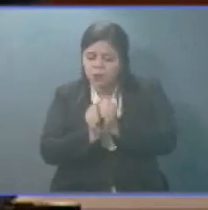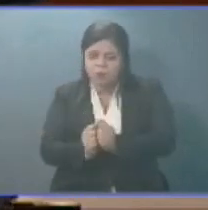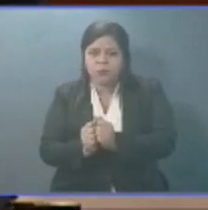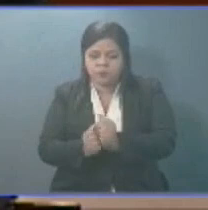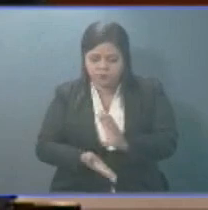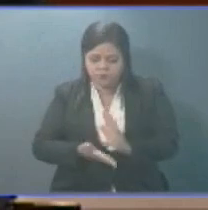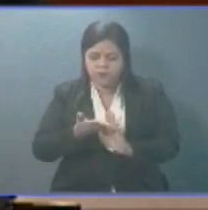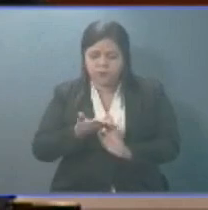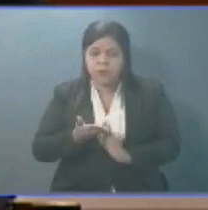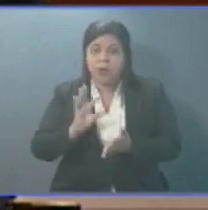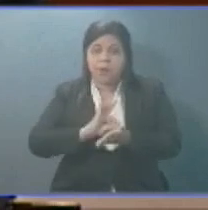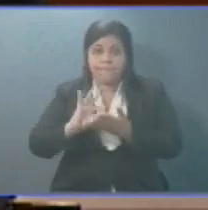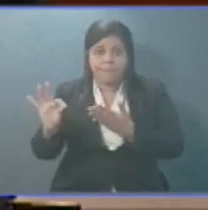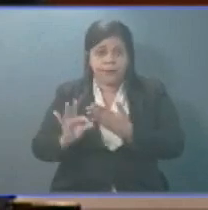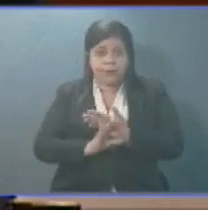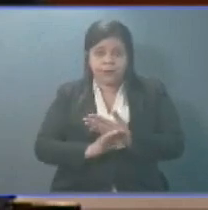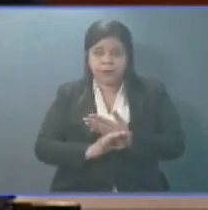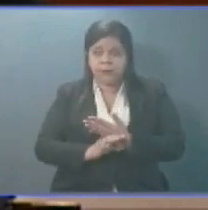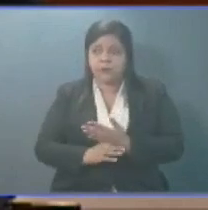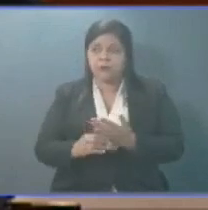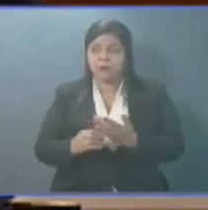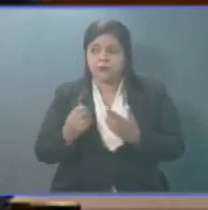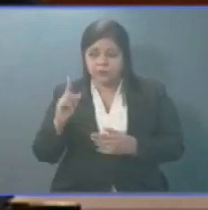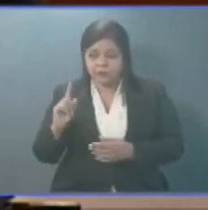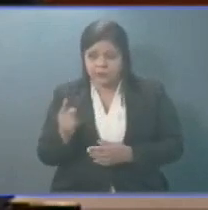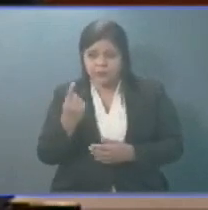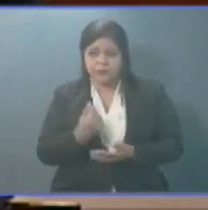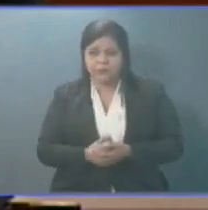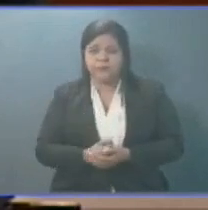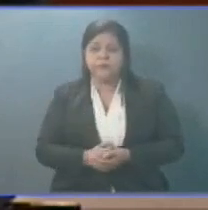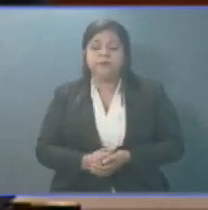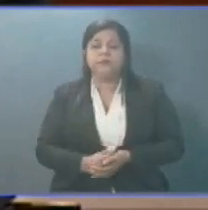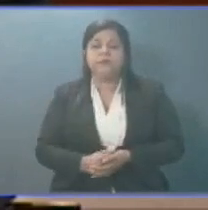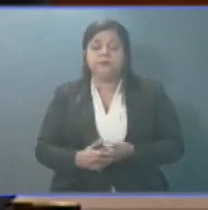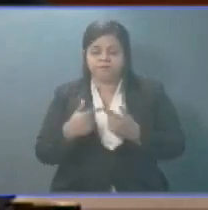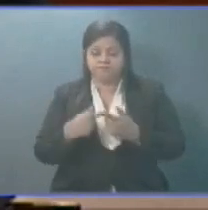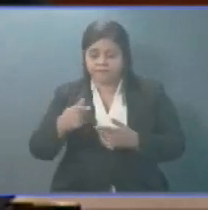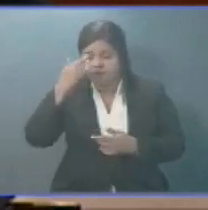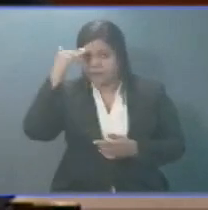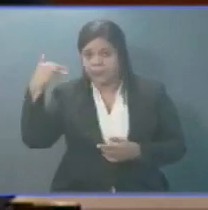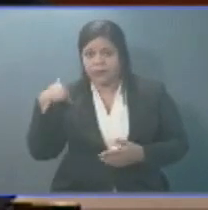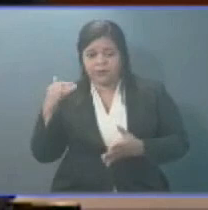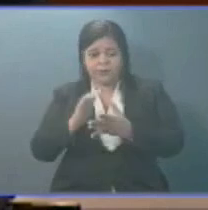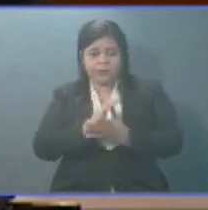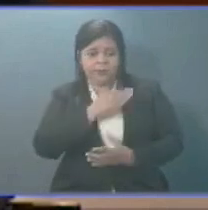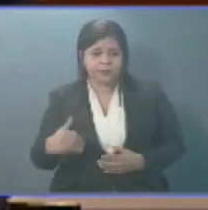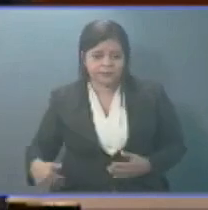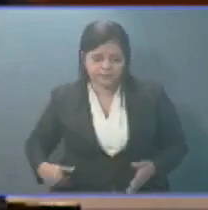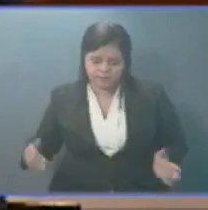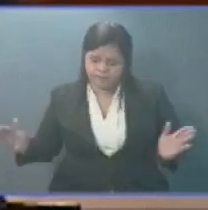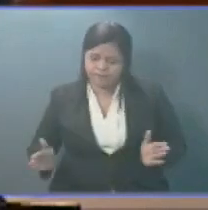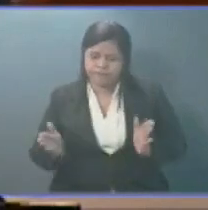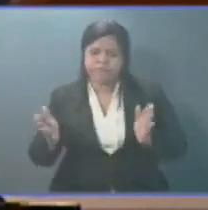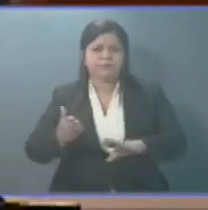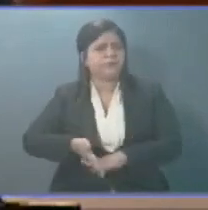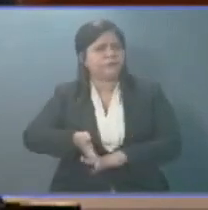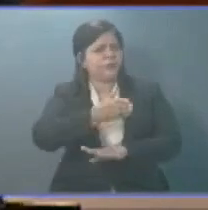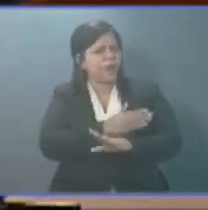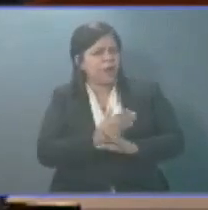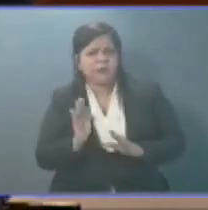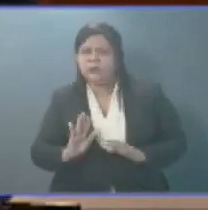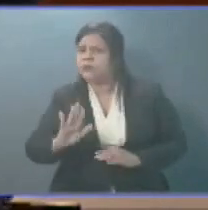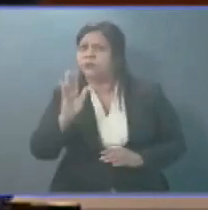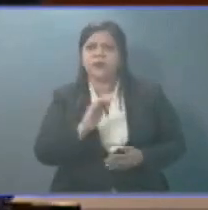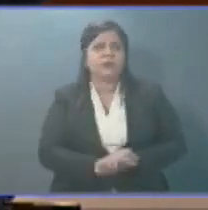uno de los proyectos desarrollados por el despacho de la primera dama de la república gabriela de booker estrategias que nunca antes